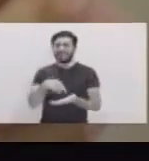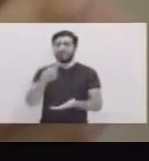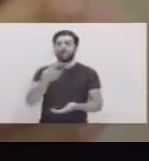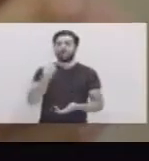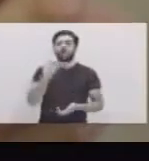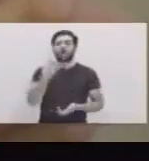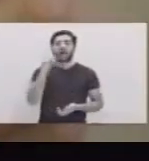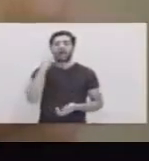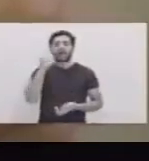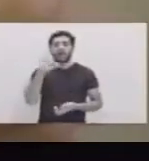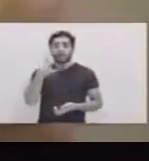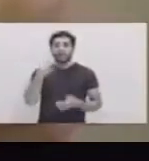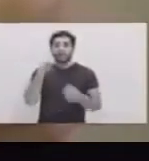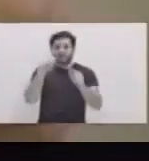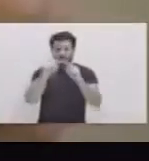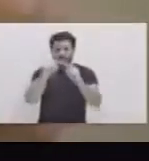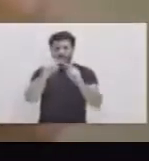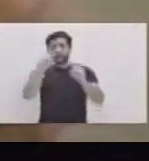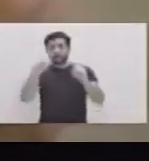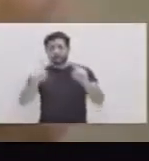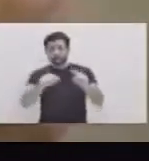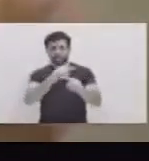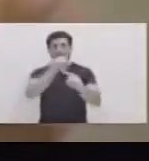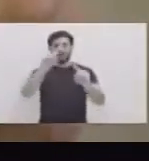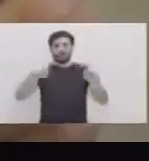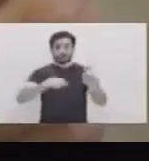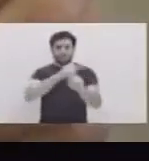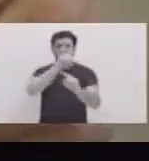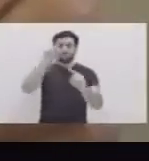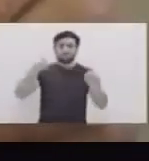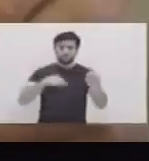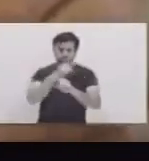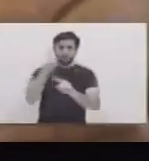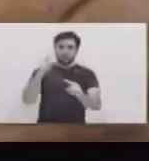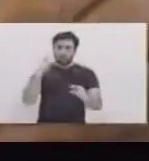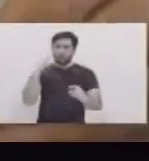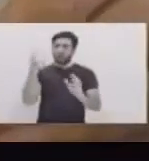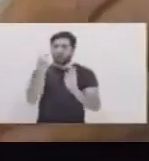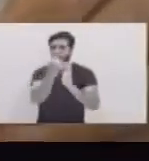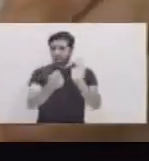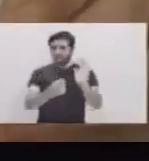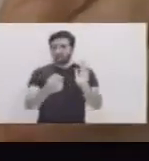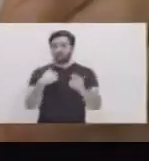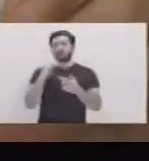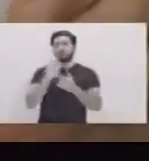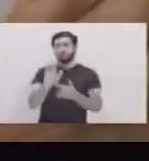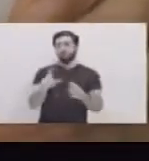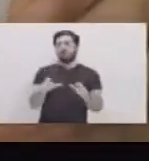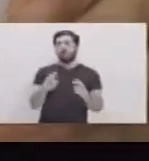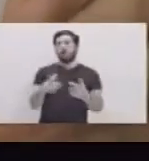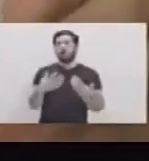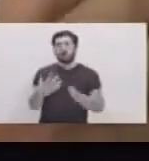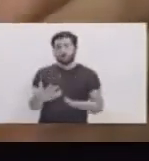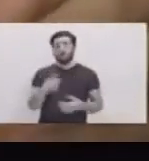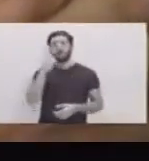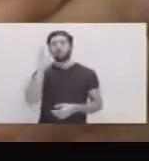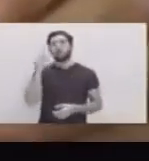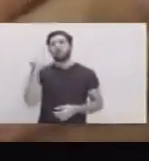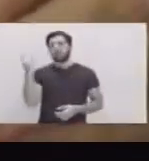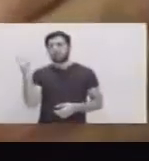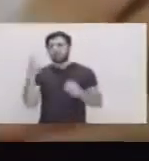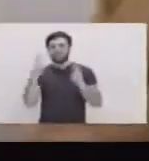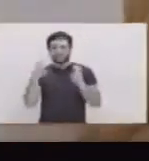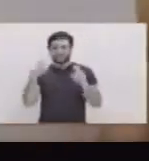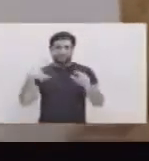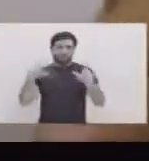nuestro centro radial en el cual van a girar repetitivamente el diseño de la simetría.